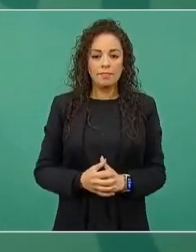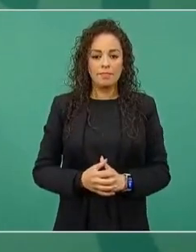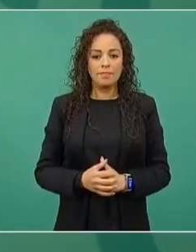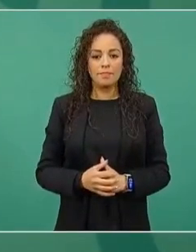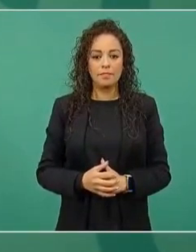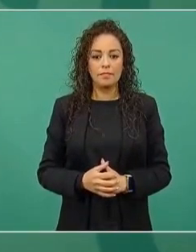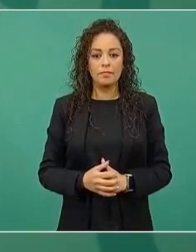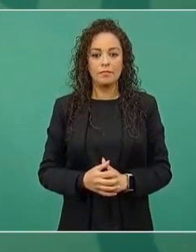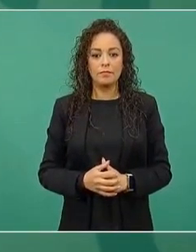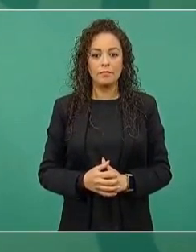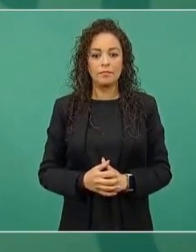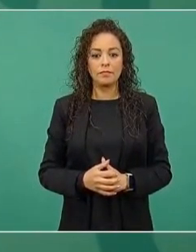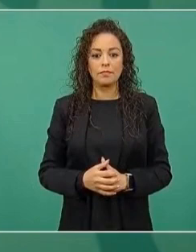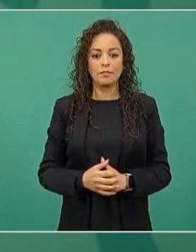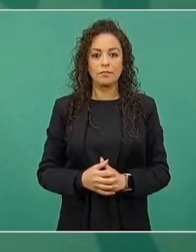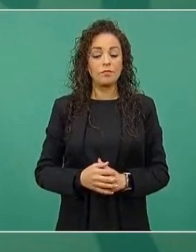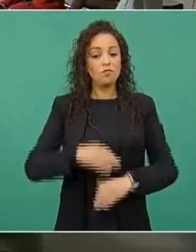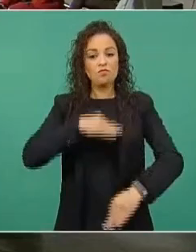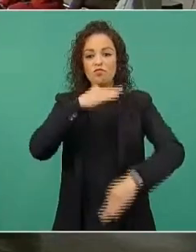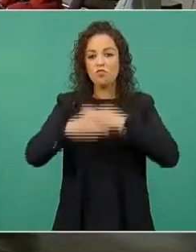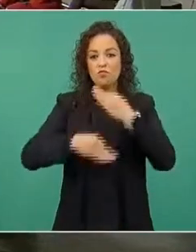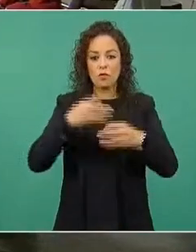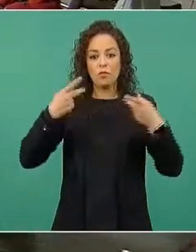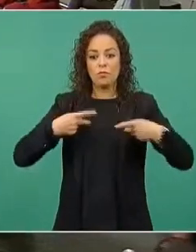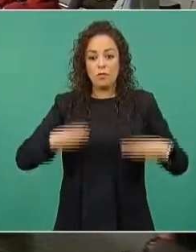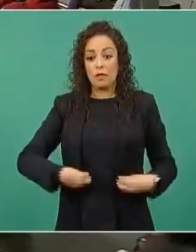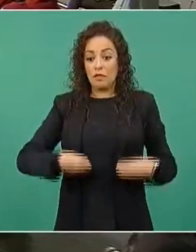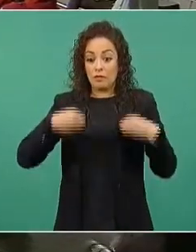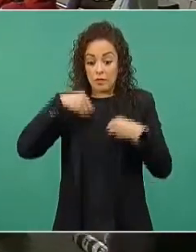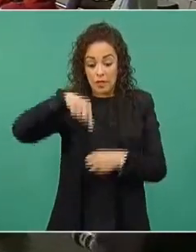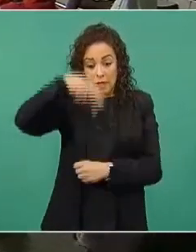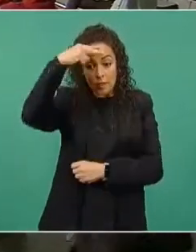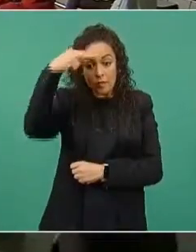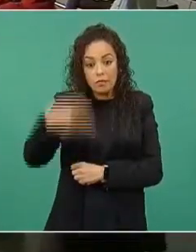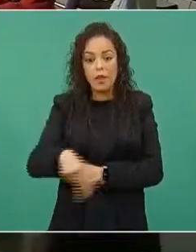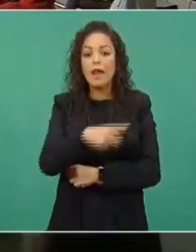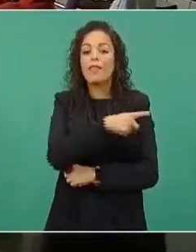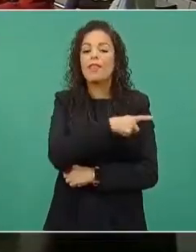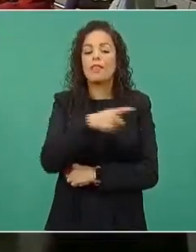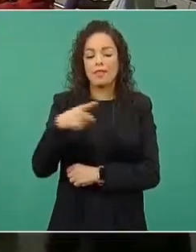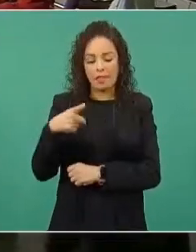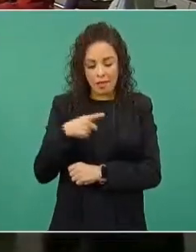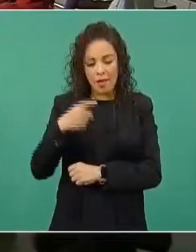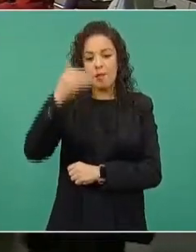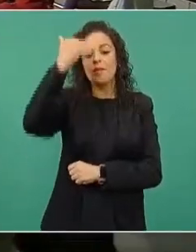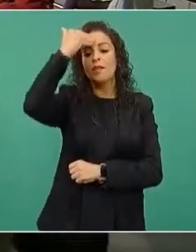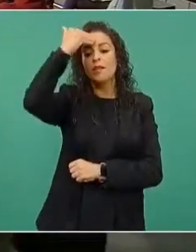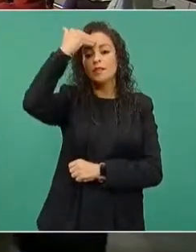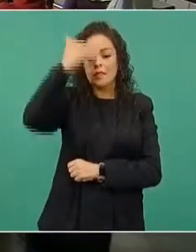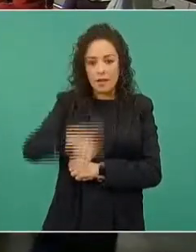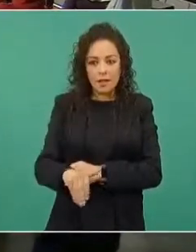ustedes saber, todos los mexicanos, de que